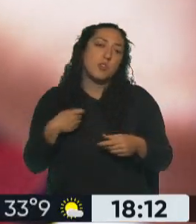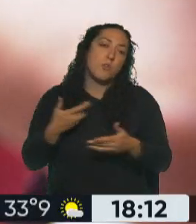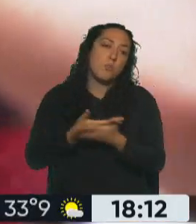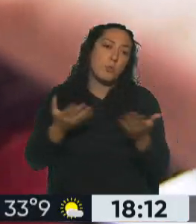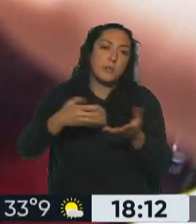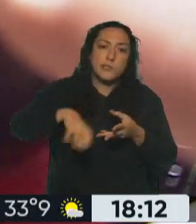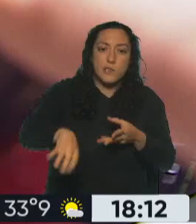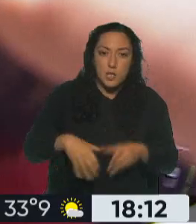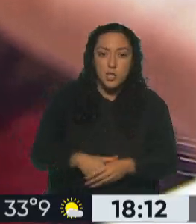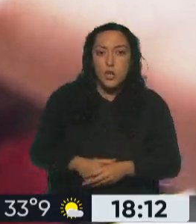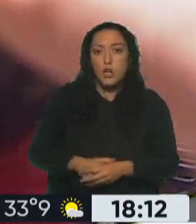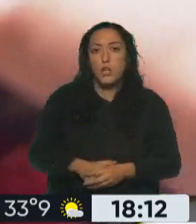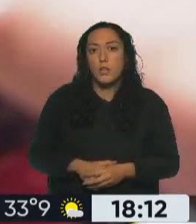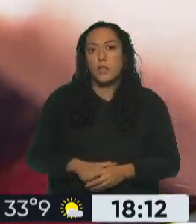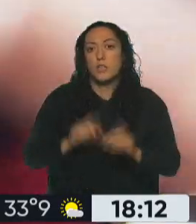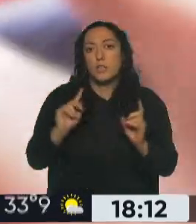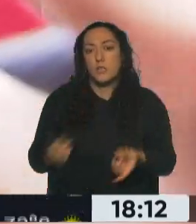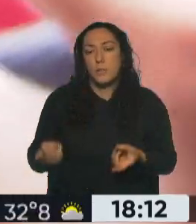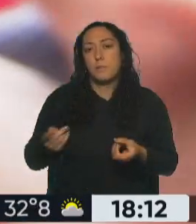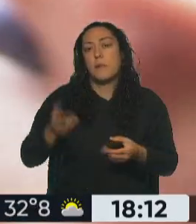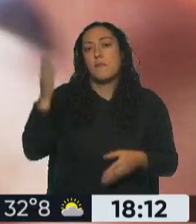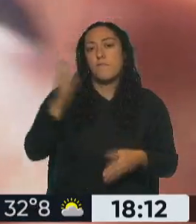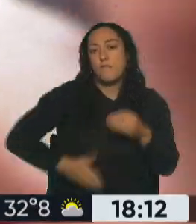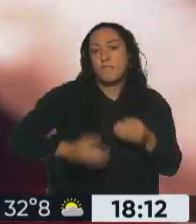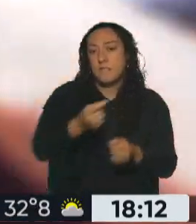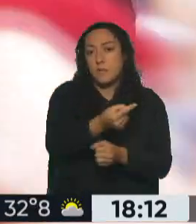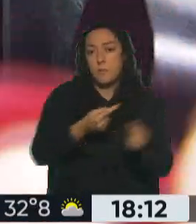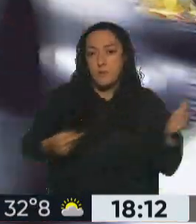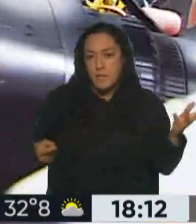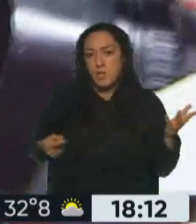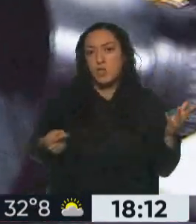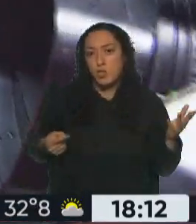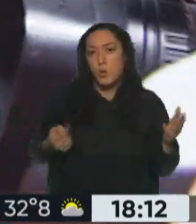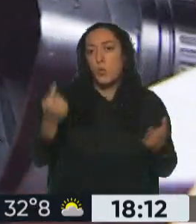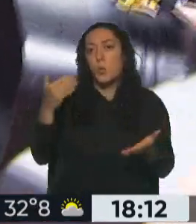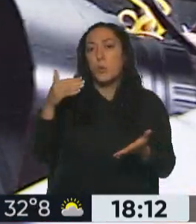público. Había vencimientos por más de